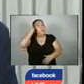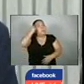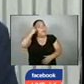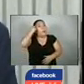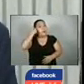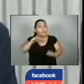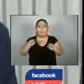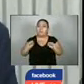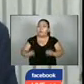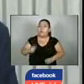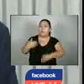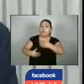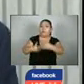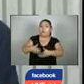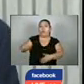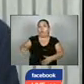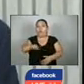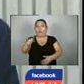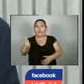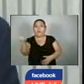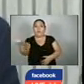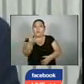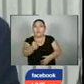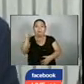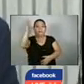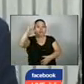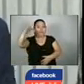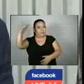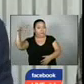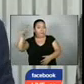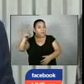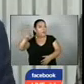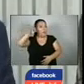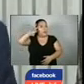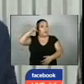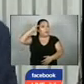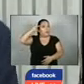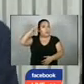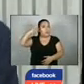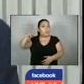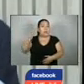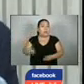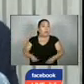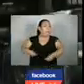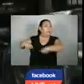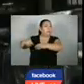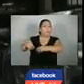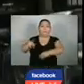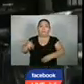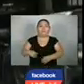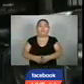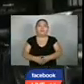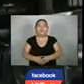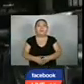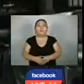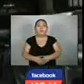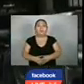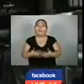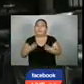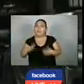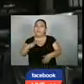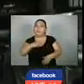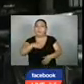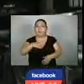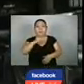hay que darle facilidades a nuestros compatriotas, pero eso no significa que va a ser un cheque en blanco el que se va a entregar. Pese a que ya se